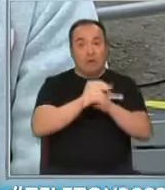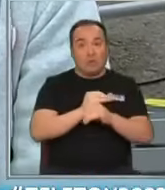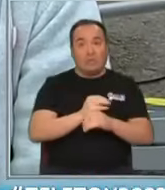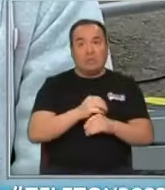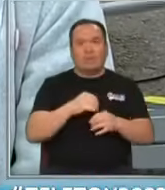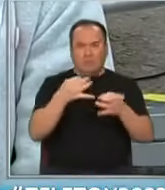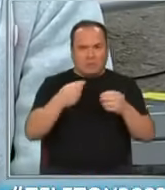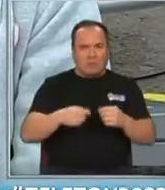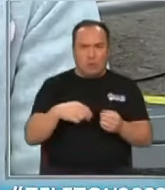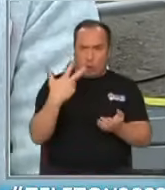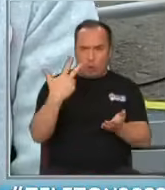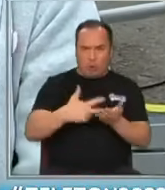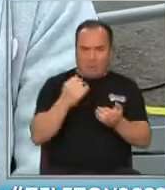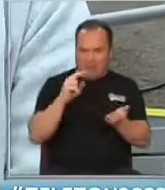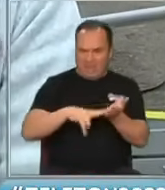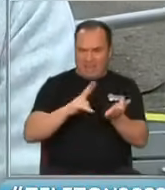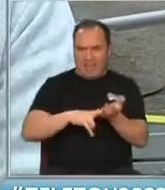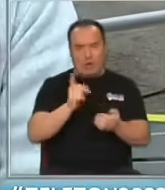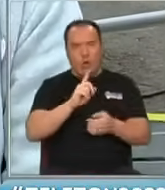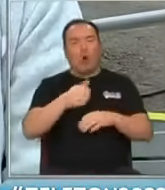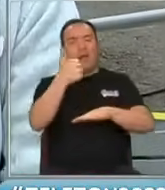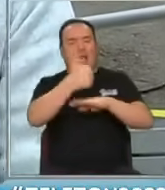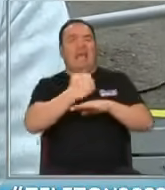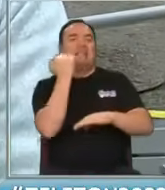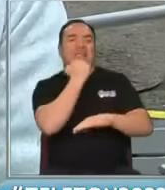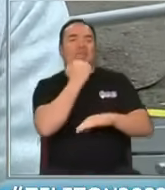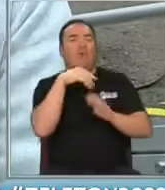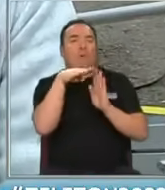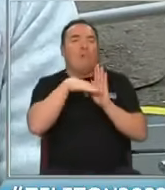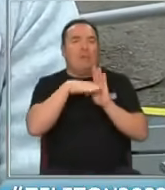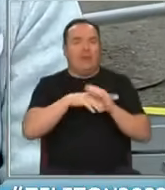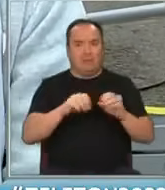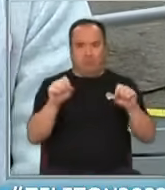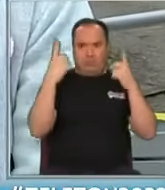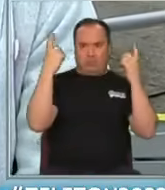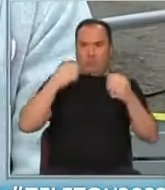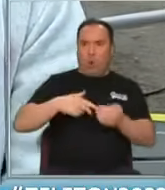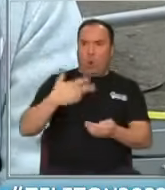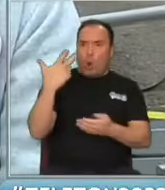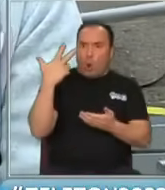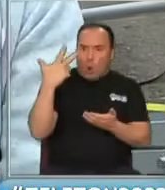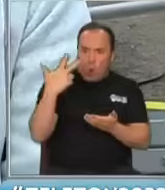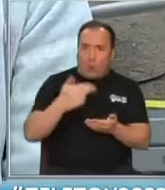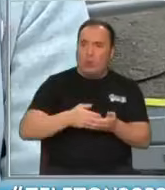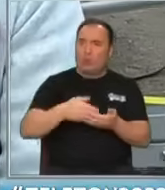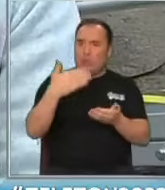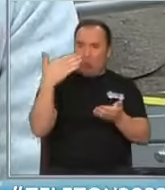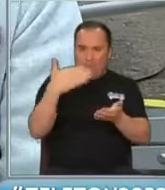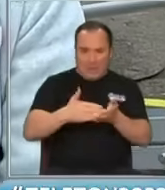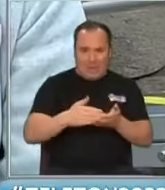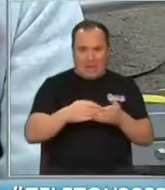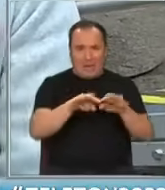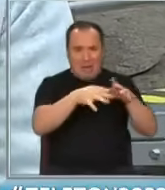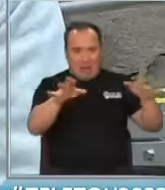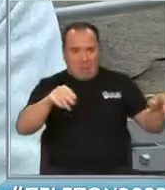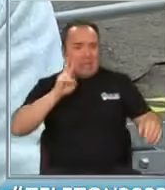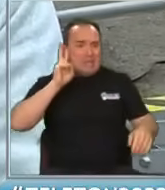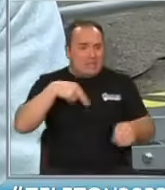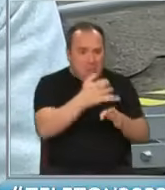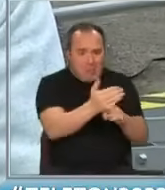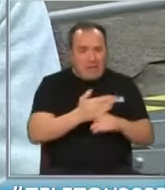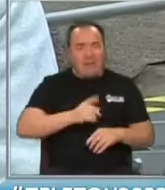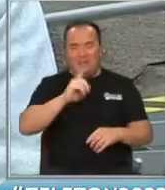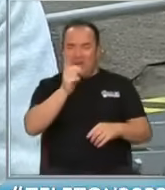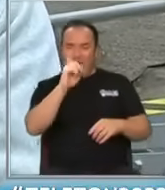No, son menos, las Cardemal puso más. Ah, ya. Y dije, ¿cómo? Dejamos el bar ahí, pero sin nada. Lo que pasa es que el primer día que salimos a